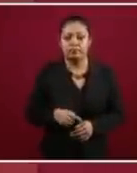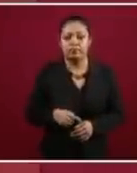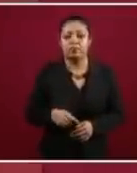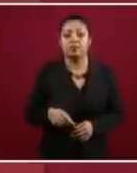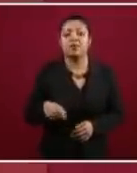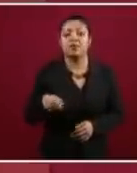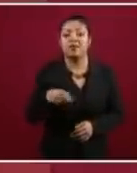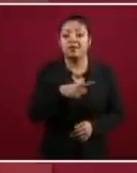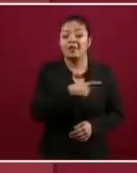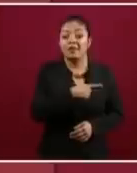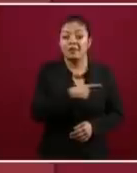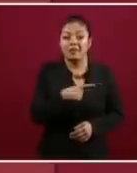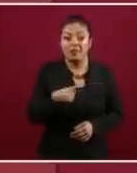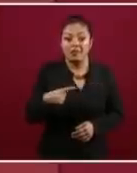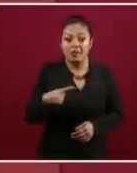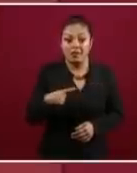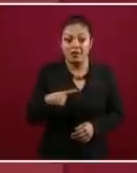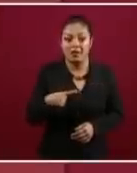Tenemos